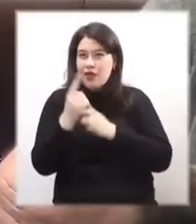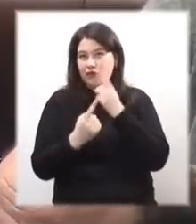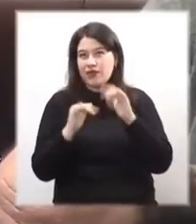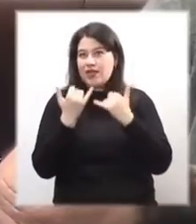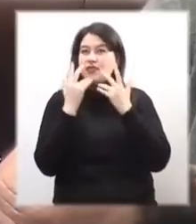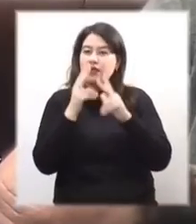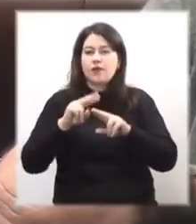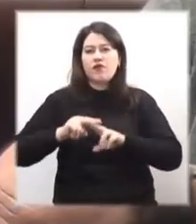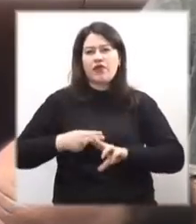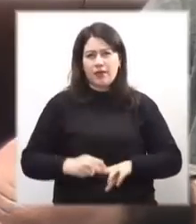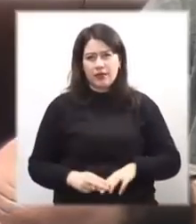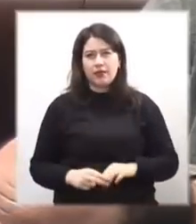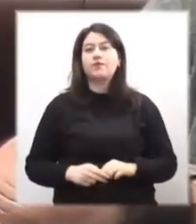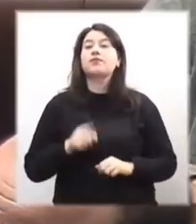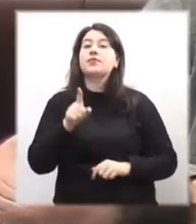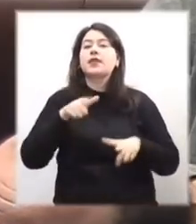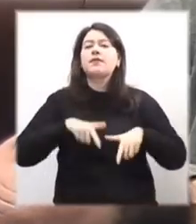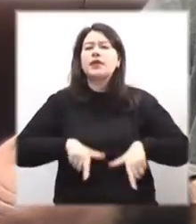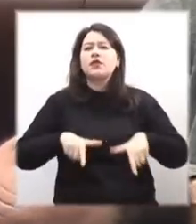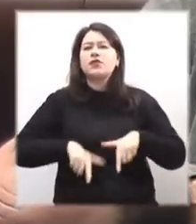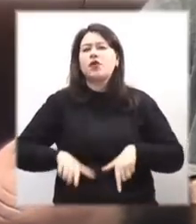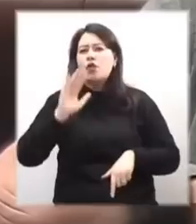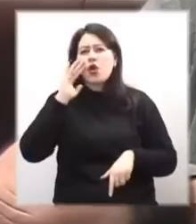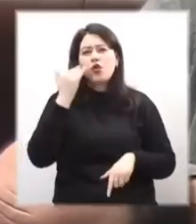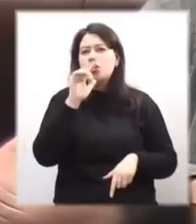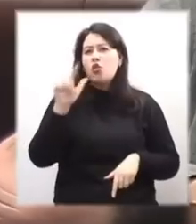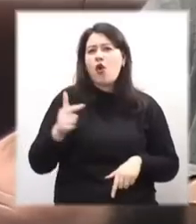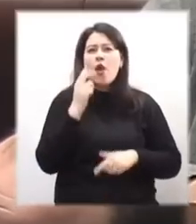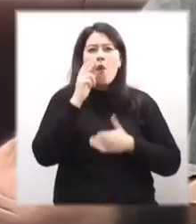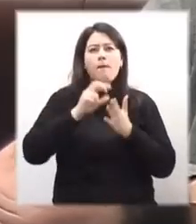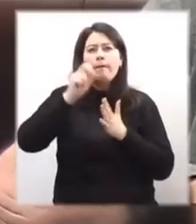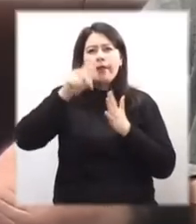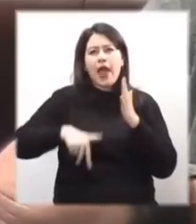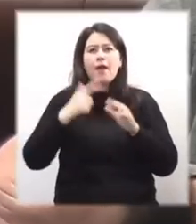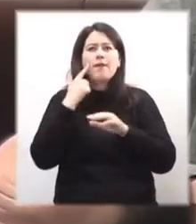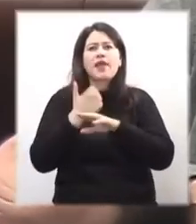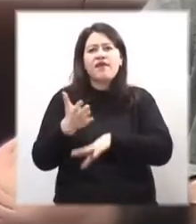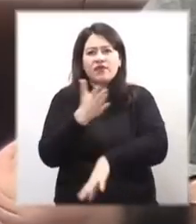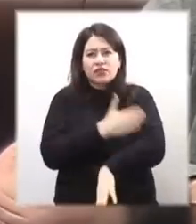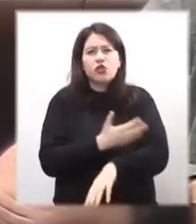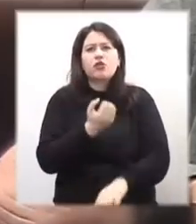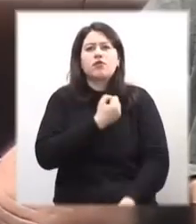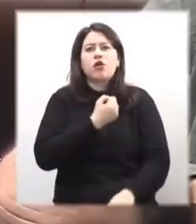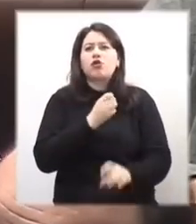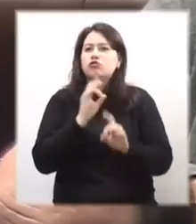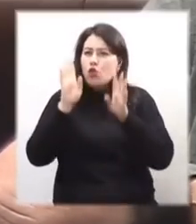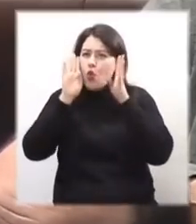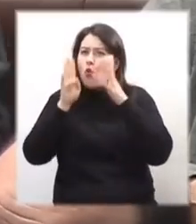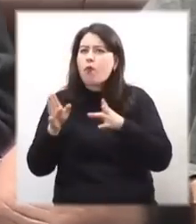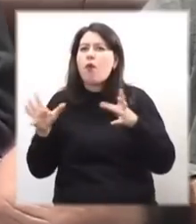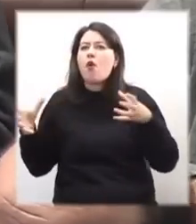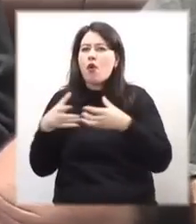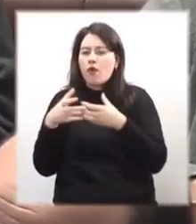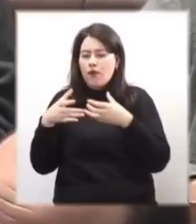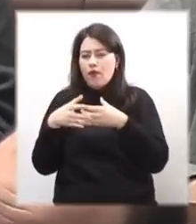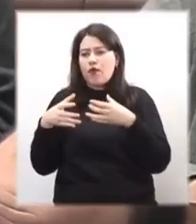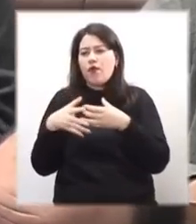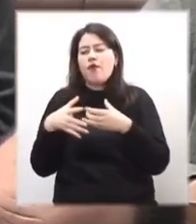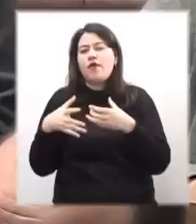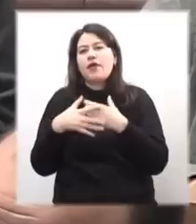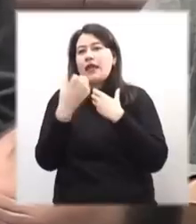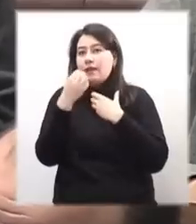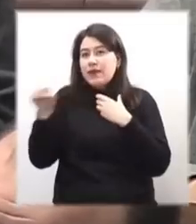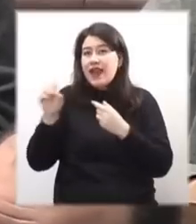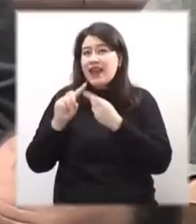repetir. El ministro ha reconocido que no ha habido un plan de prevención de homicidios, sino de abordaje de grupos criminales vinculados al